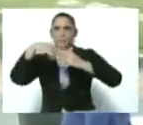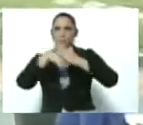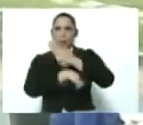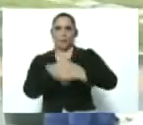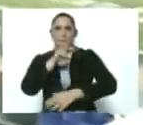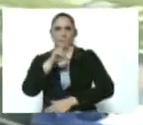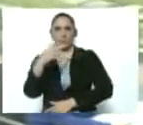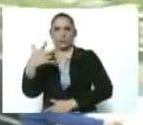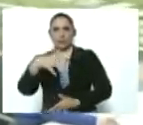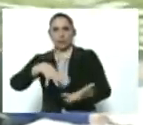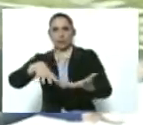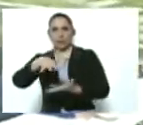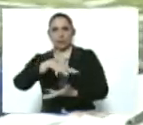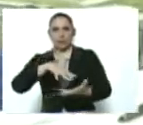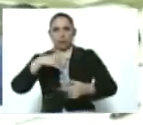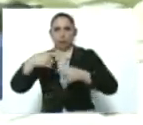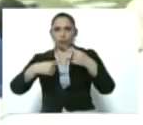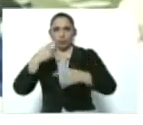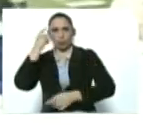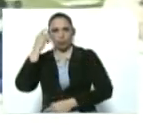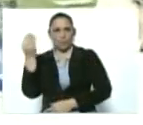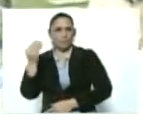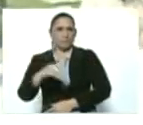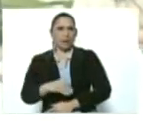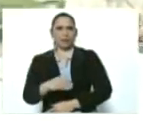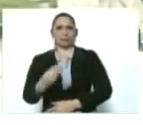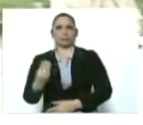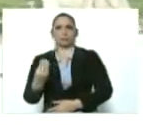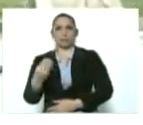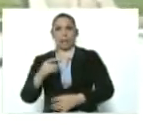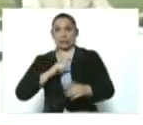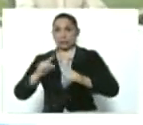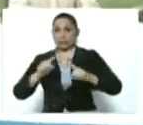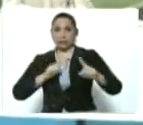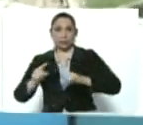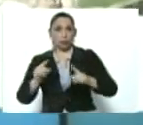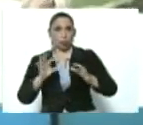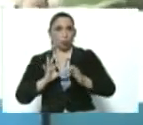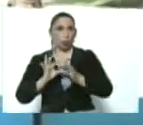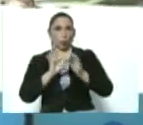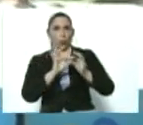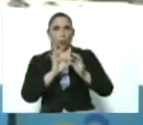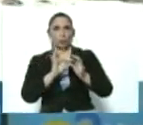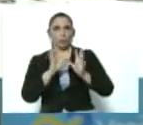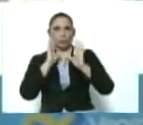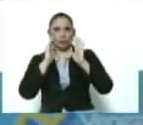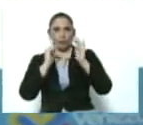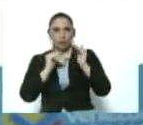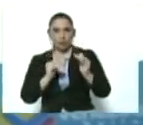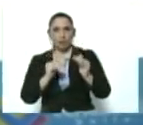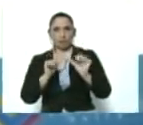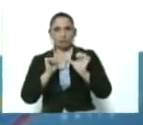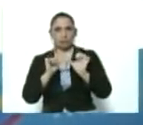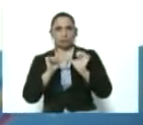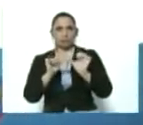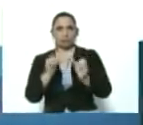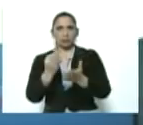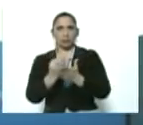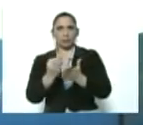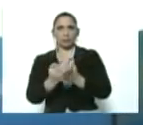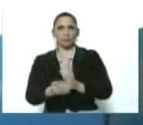23 de enero cada vez más activo y unido a tender a atender permanentemente